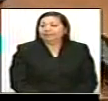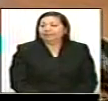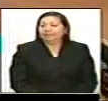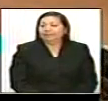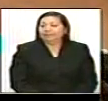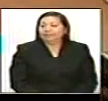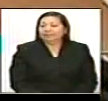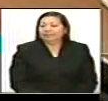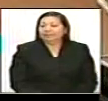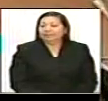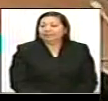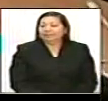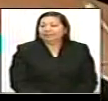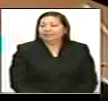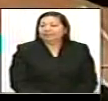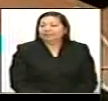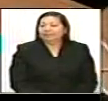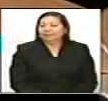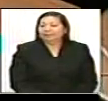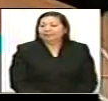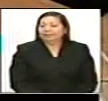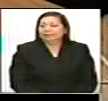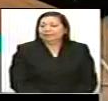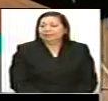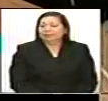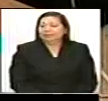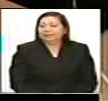Buenos días. Entonces, acá tenemos